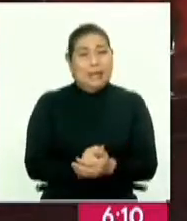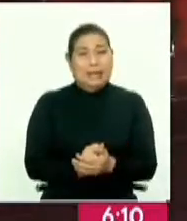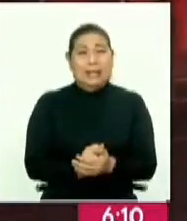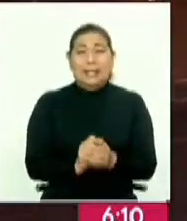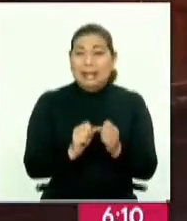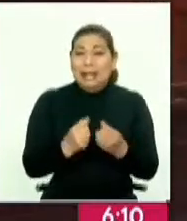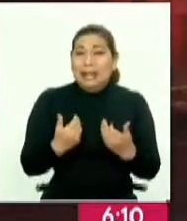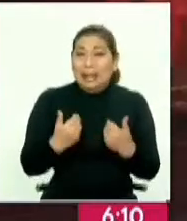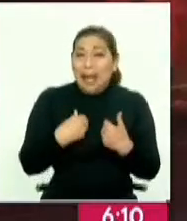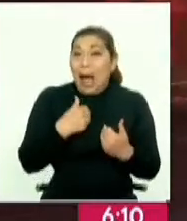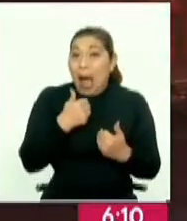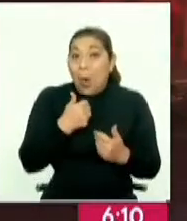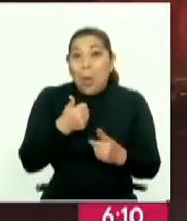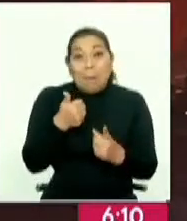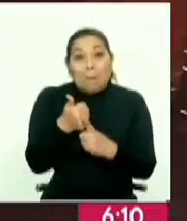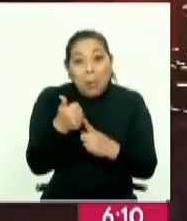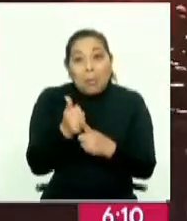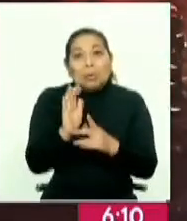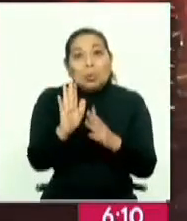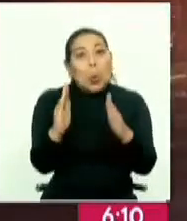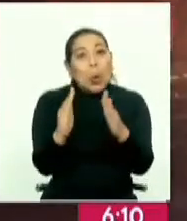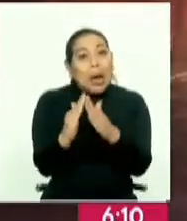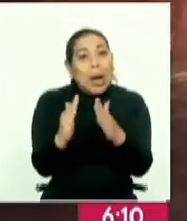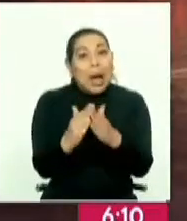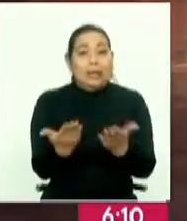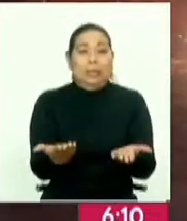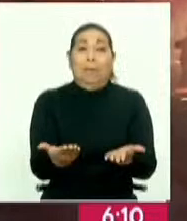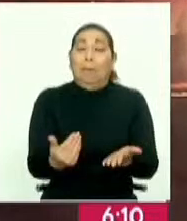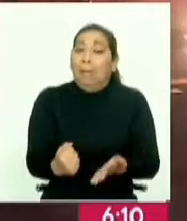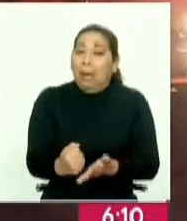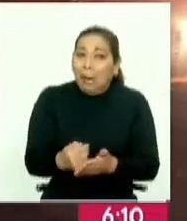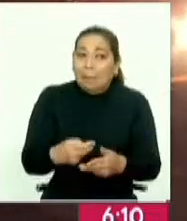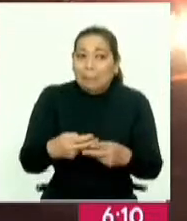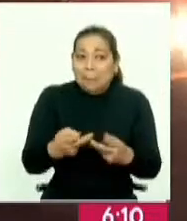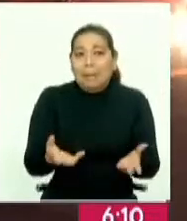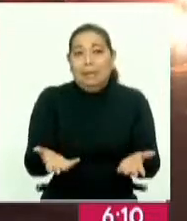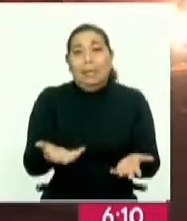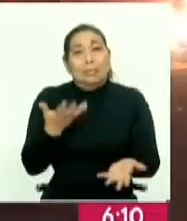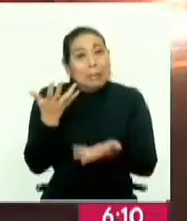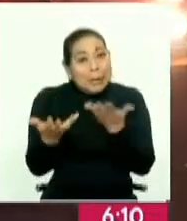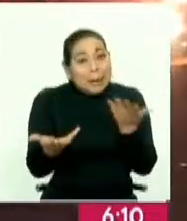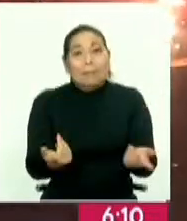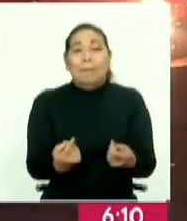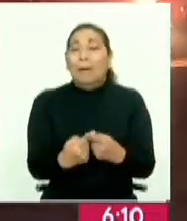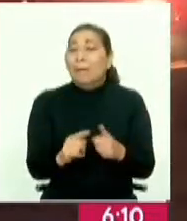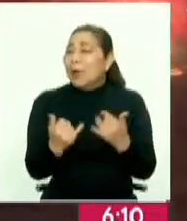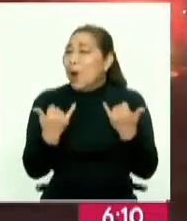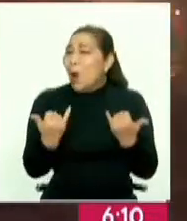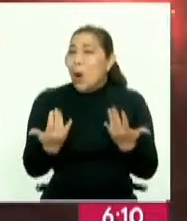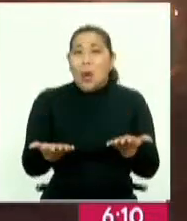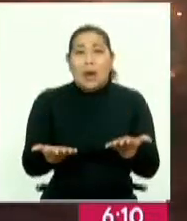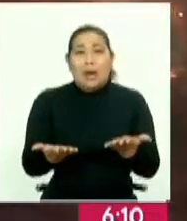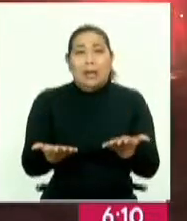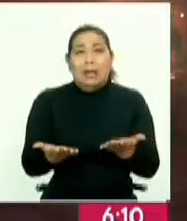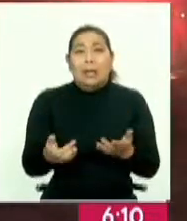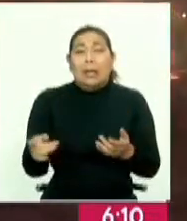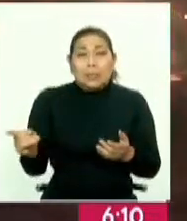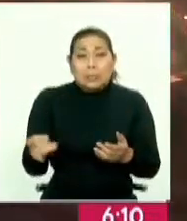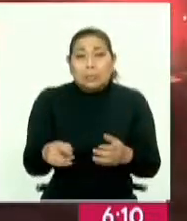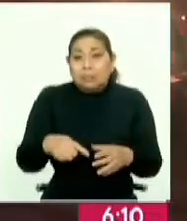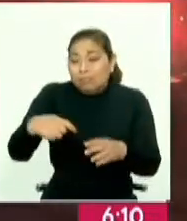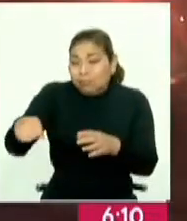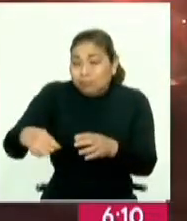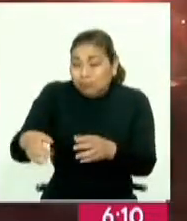hubiésemos tenido agua propia al menos un balde si tuviésemos ayudado a mi vecina apagar el incendio nosotros tenemos pilón hasta que abran el